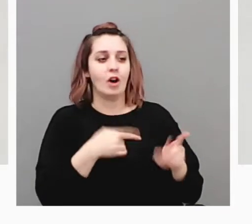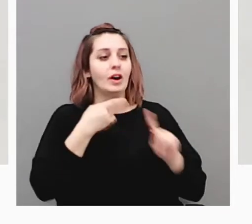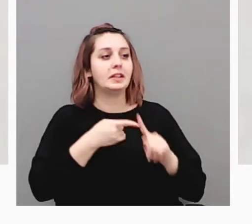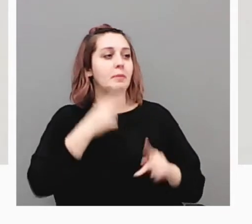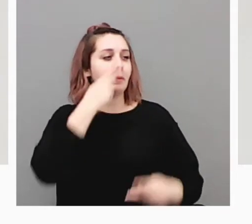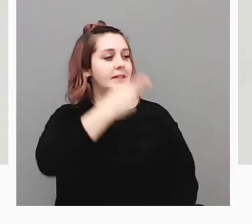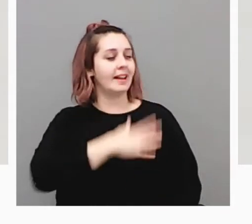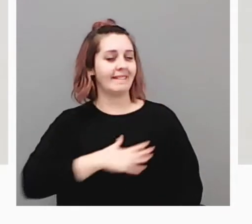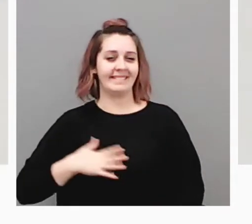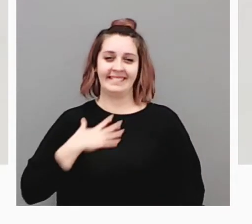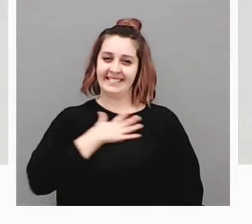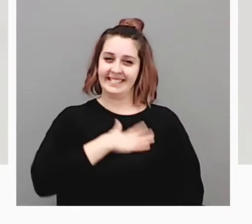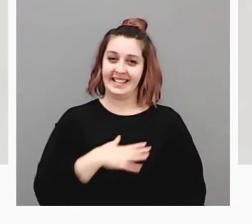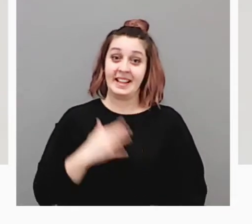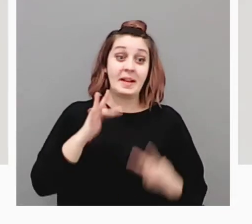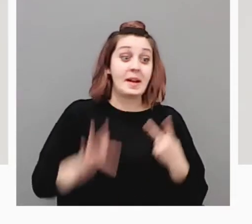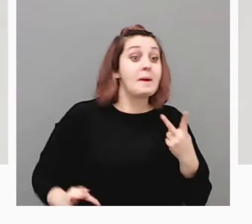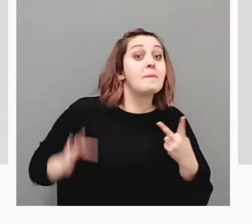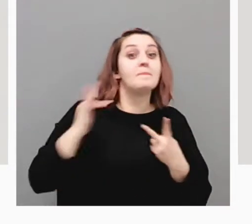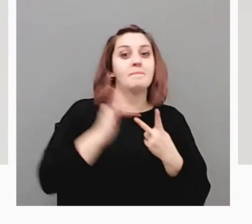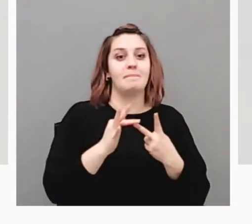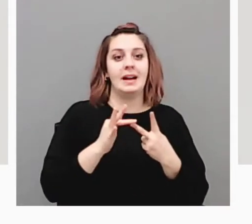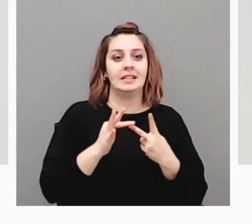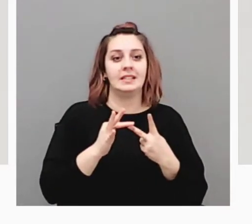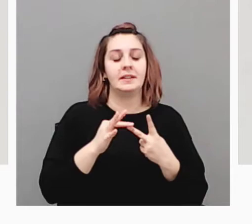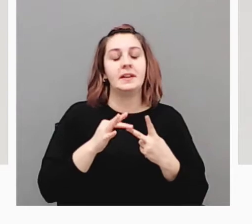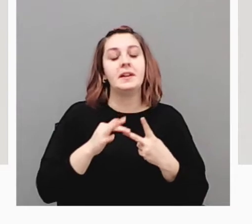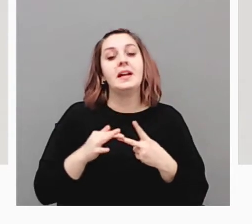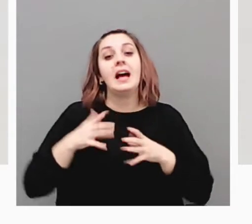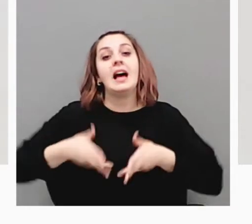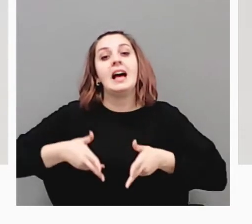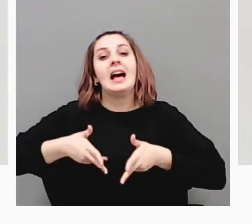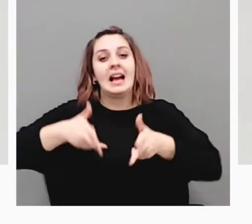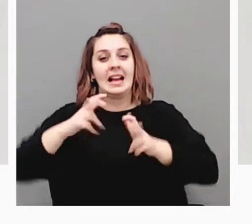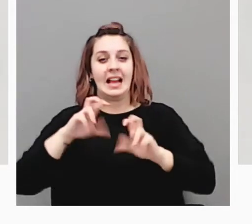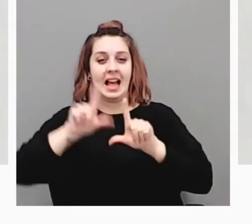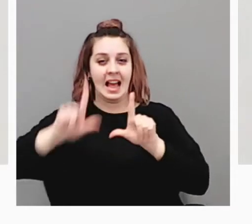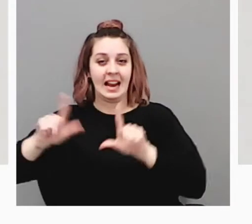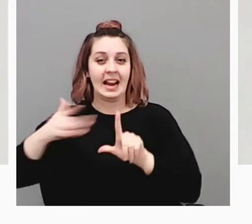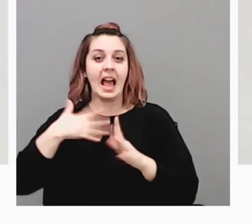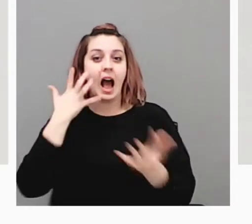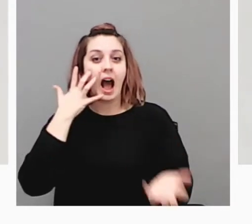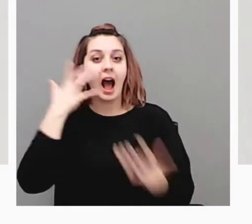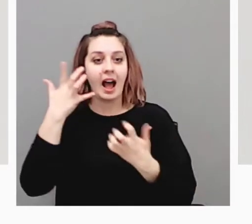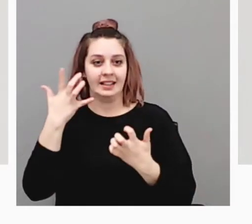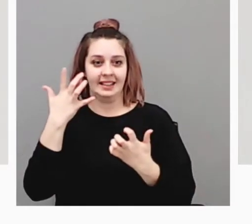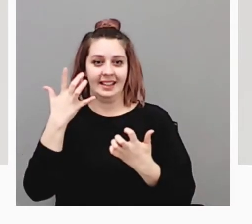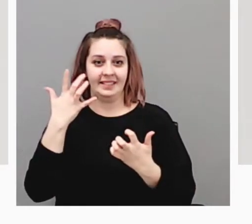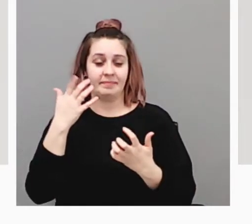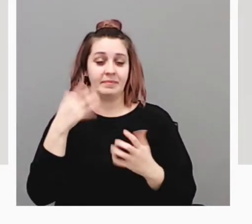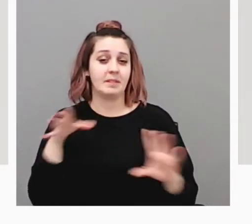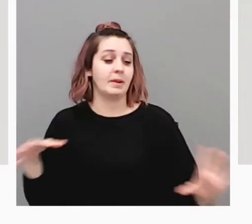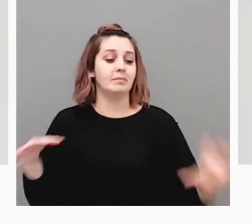que además tiene el complemento de una galería de arte y de un restaurante que nos recuerda a ese binomio inseparable